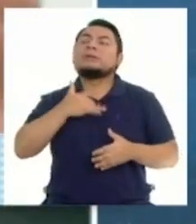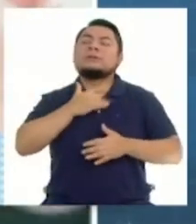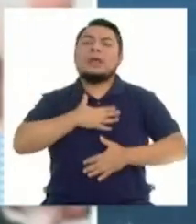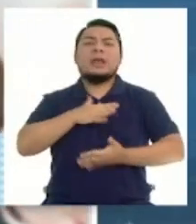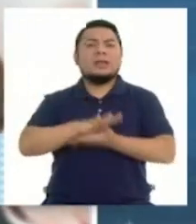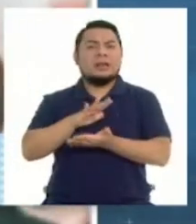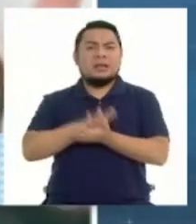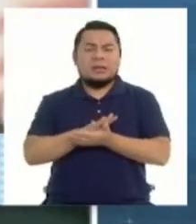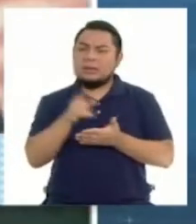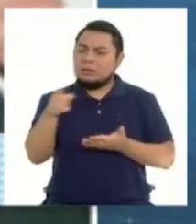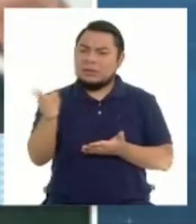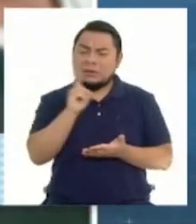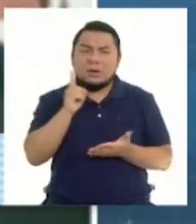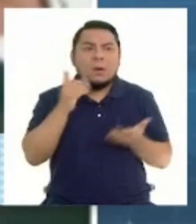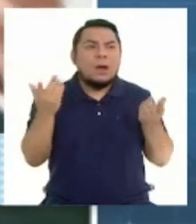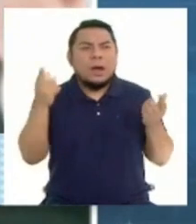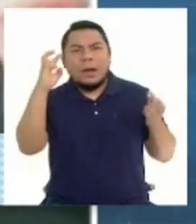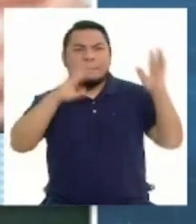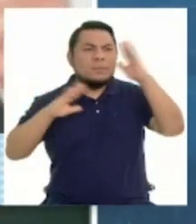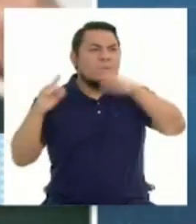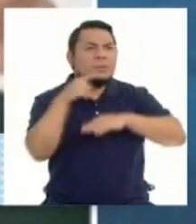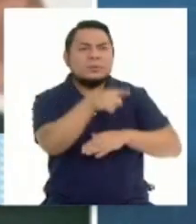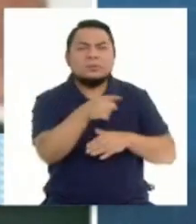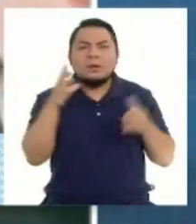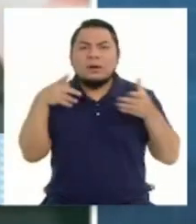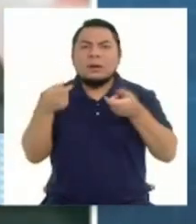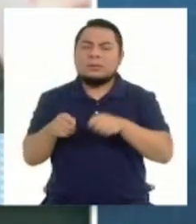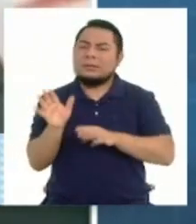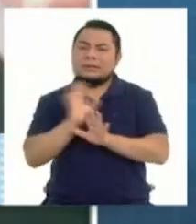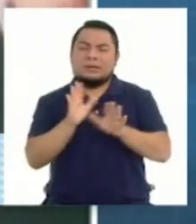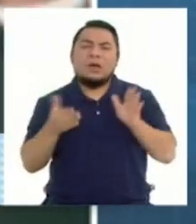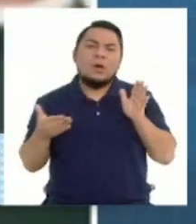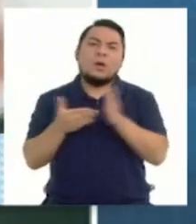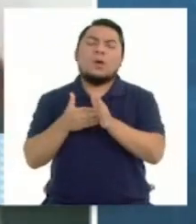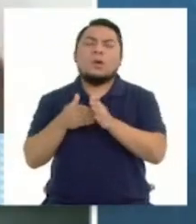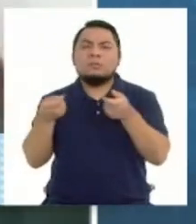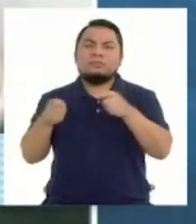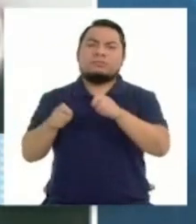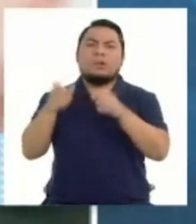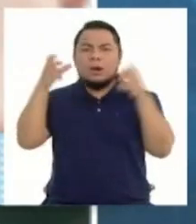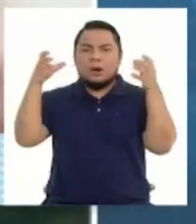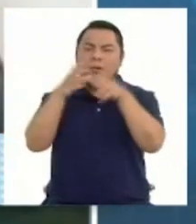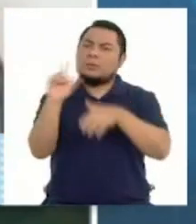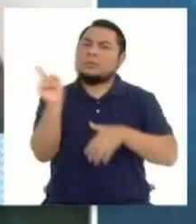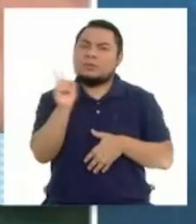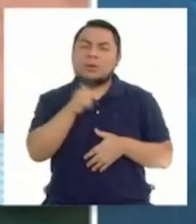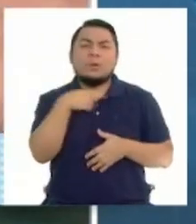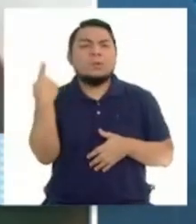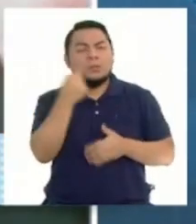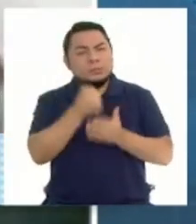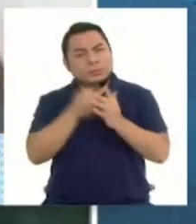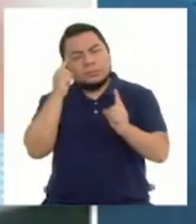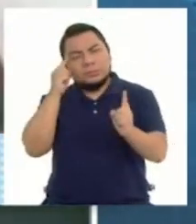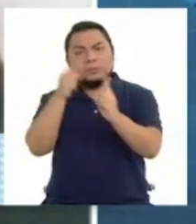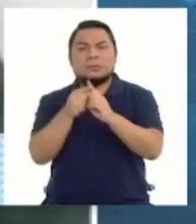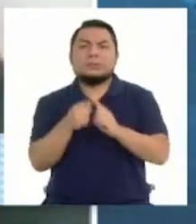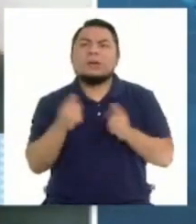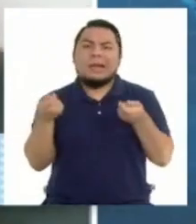mira por eso no hay ánimo de perjudicar al congreso y establecer un camino para